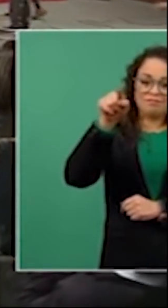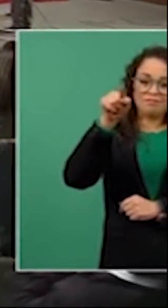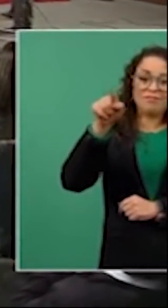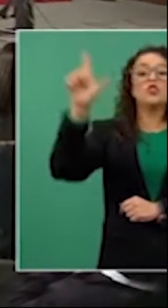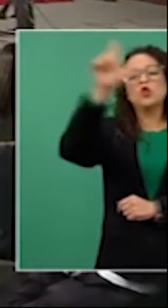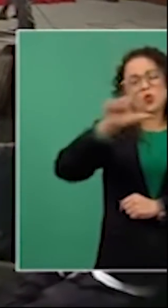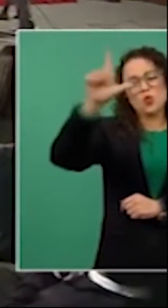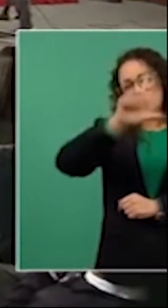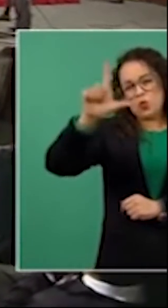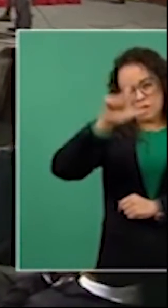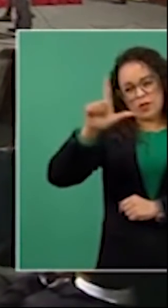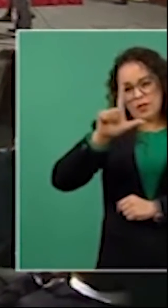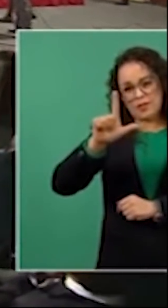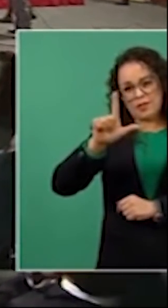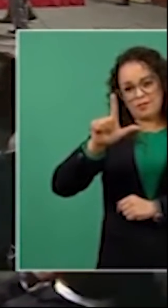el lunes.